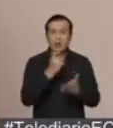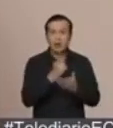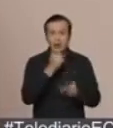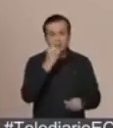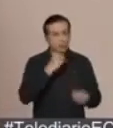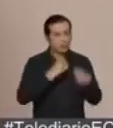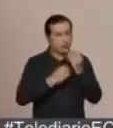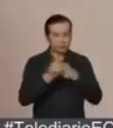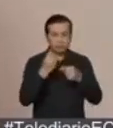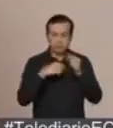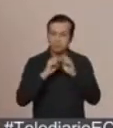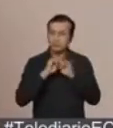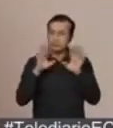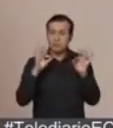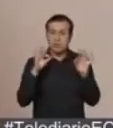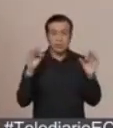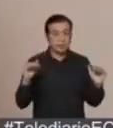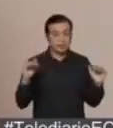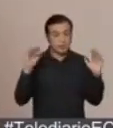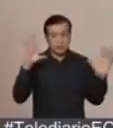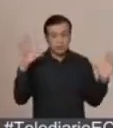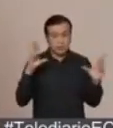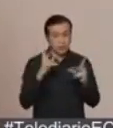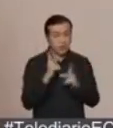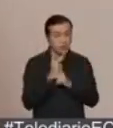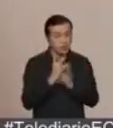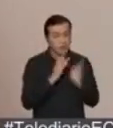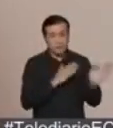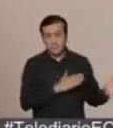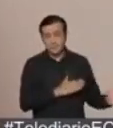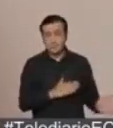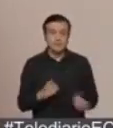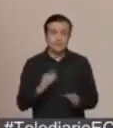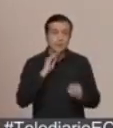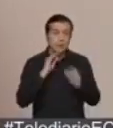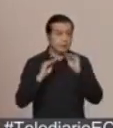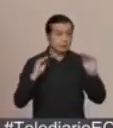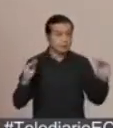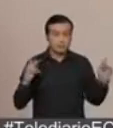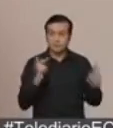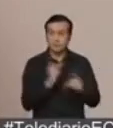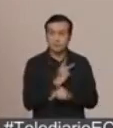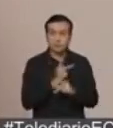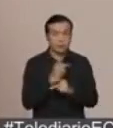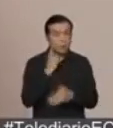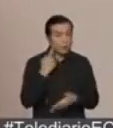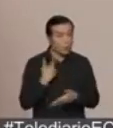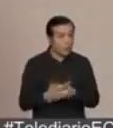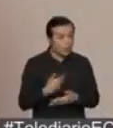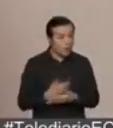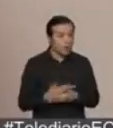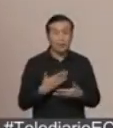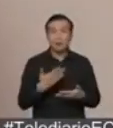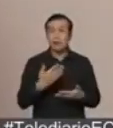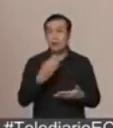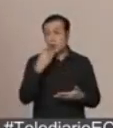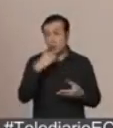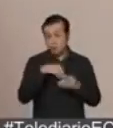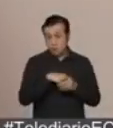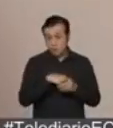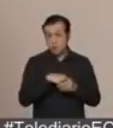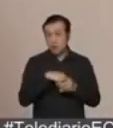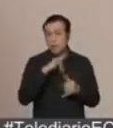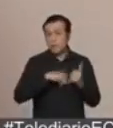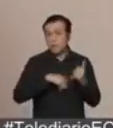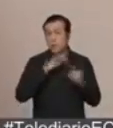alimentos y alimentos de calidad y con todo el cuidado que se requieren. Nuevamente, esto no hay evidencia científica de que en el alimento se